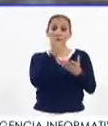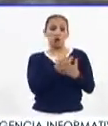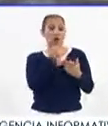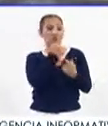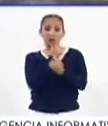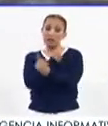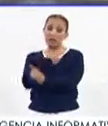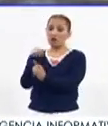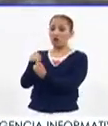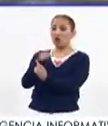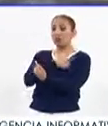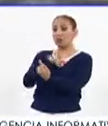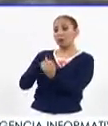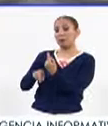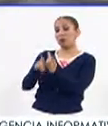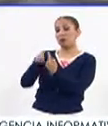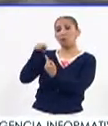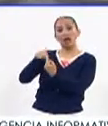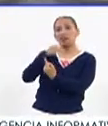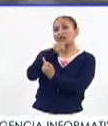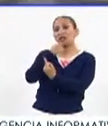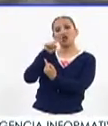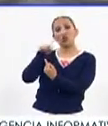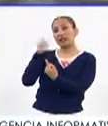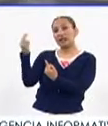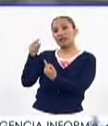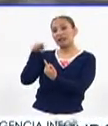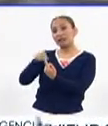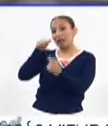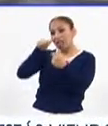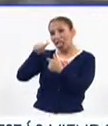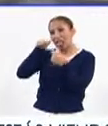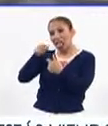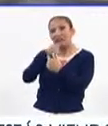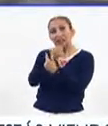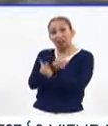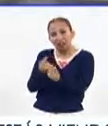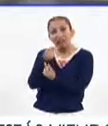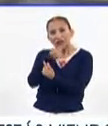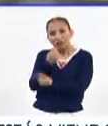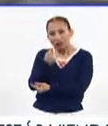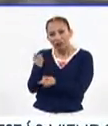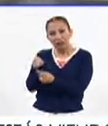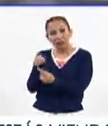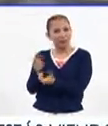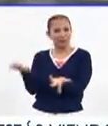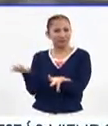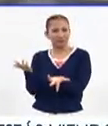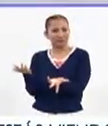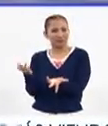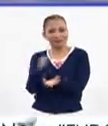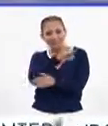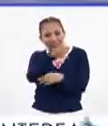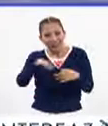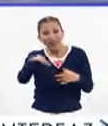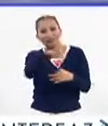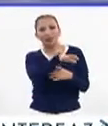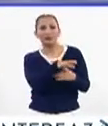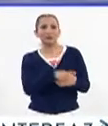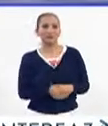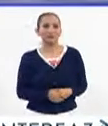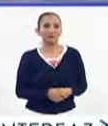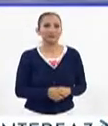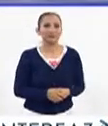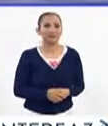el niño es el que tiene el problema y que el niño es el que requiere ciertos apoyos para normalizarse y funcionar como una